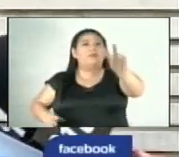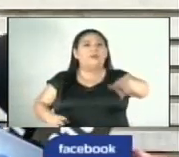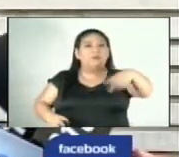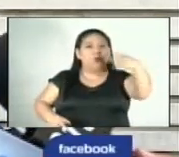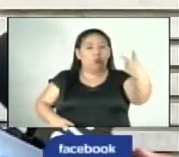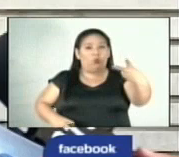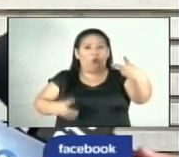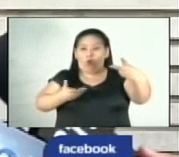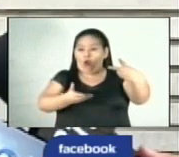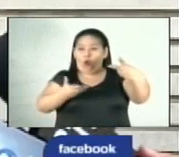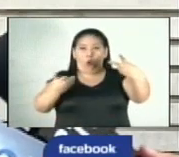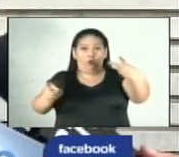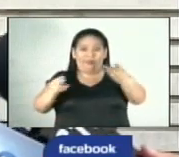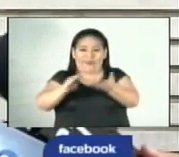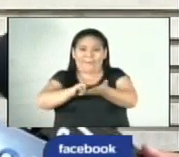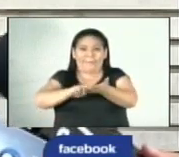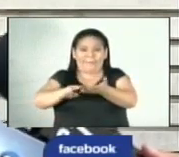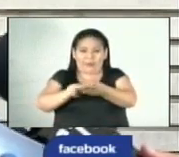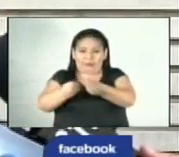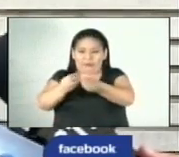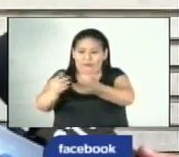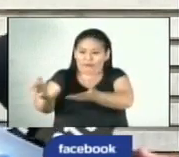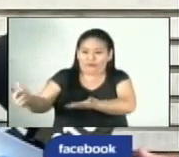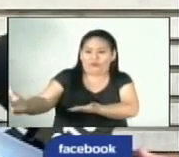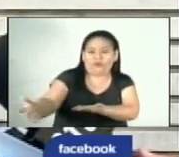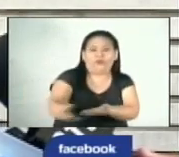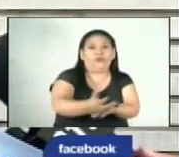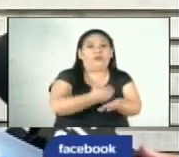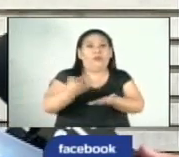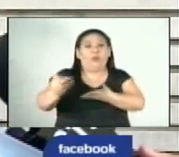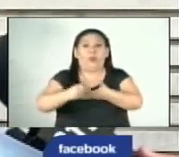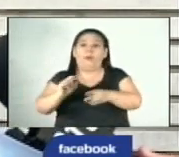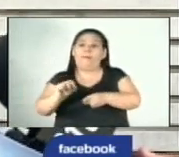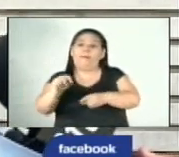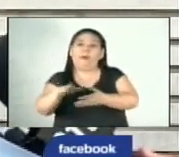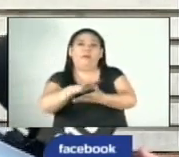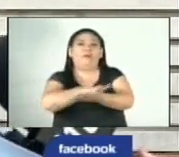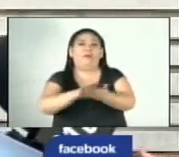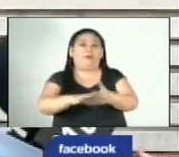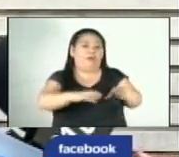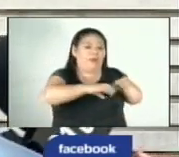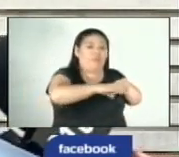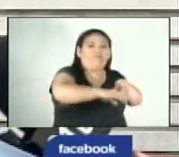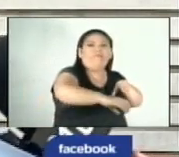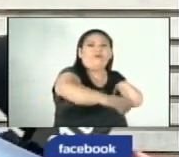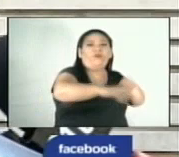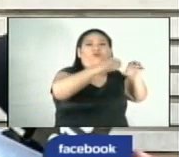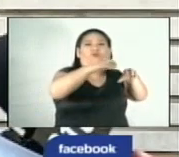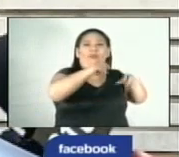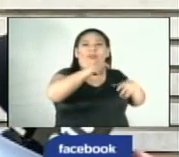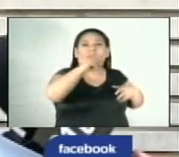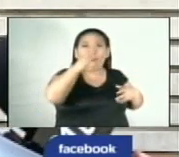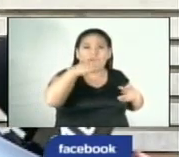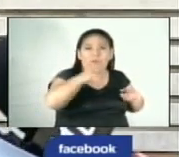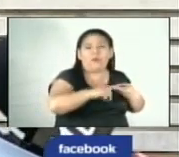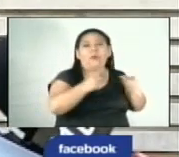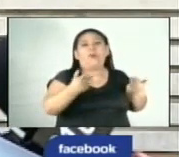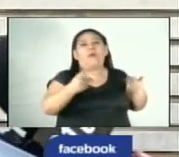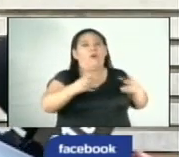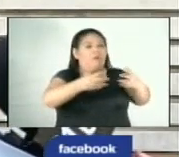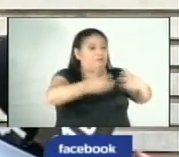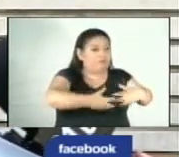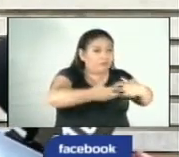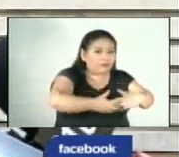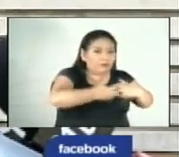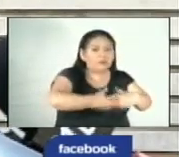extracción física del alga. Tercero, sistemas de tratamiento, tanto de aguas negras, de aguas residuales, plantas de